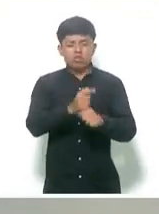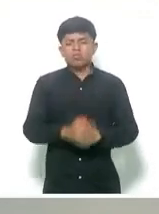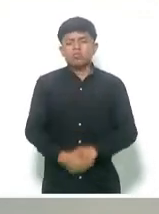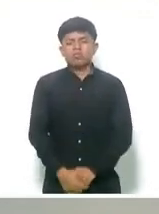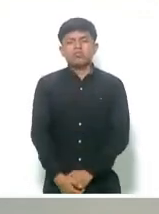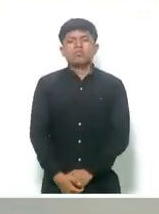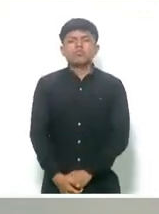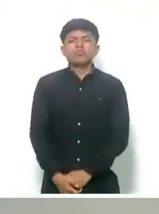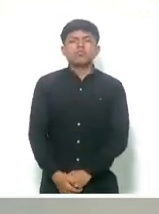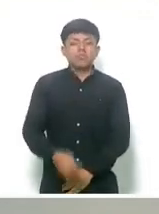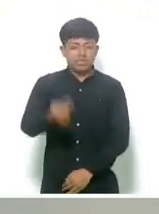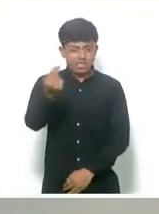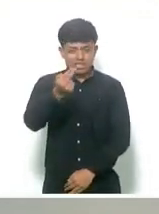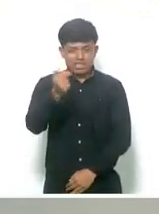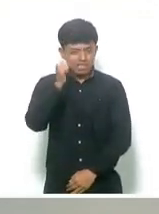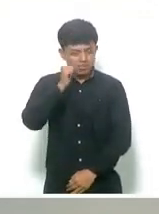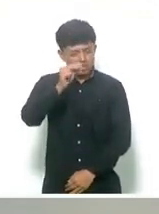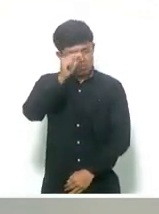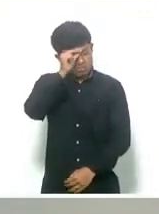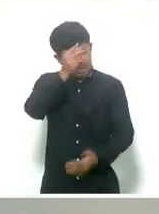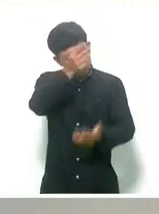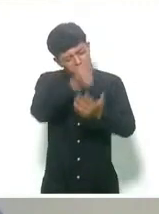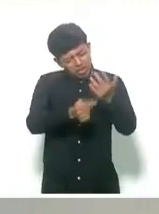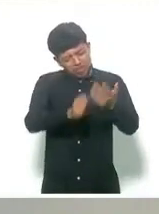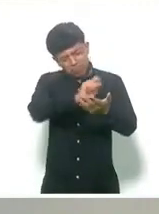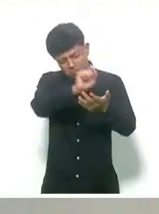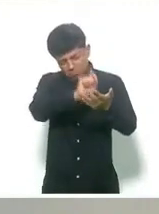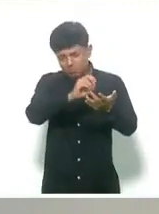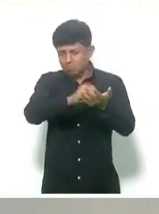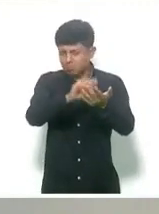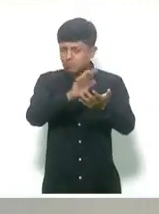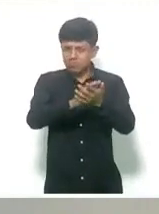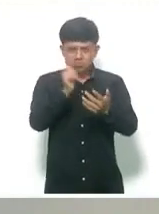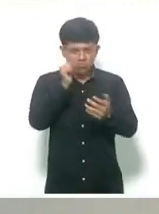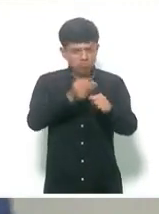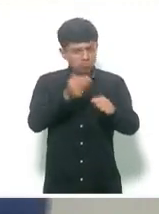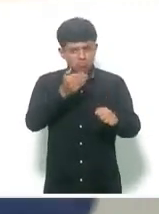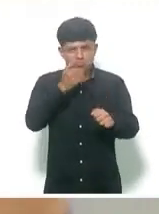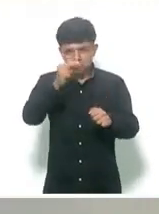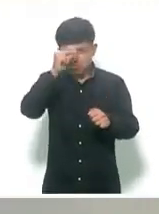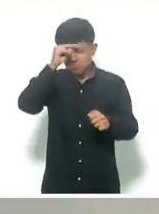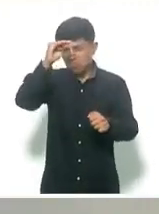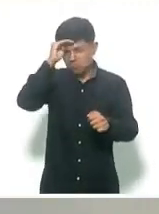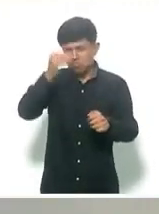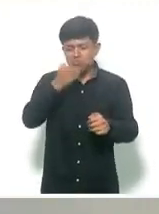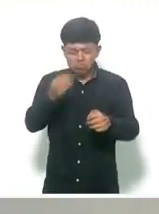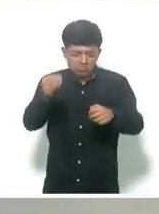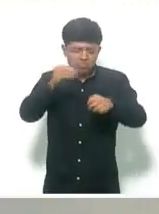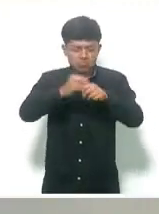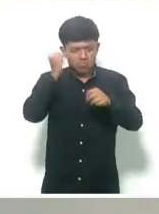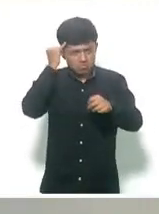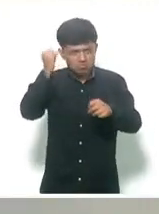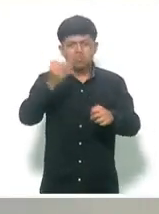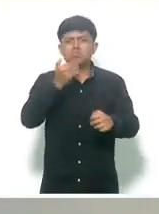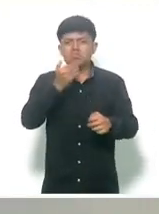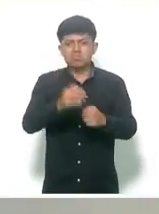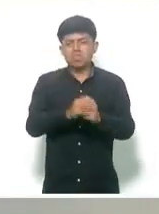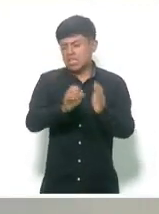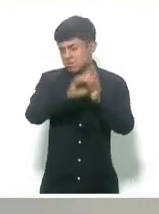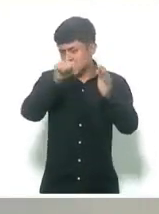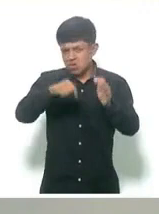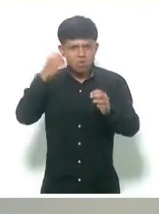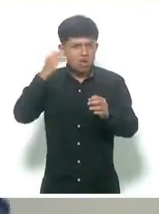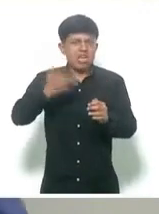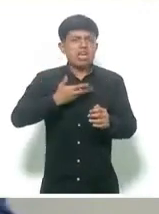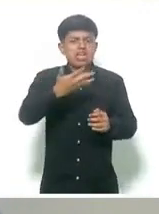esto ser muy estratégicos también no O sea si las Eh Eh Eh nuestras fuerzas las dispersamos en un territorio como Oaxaca que tiene